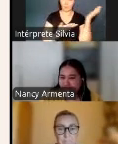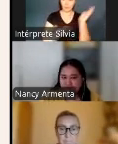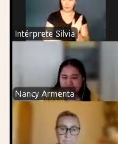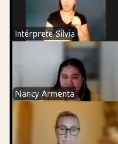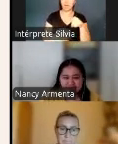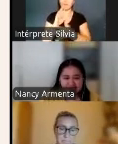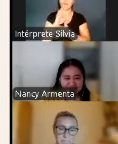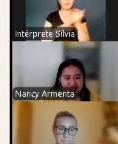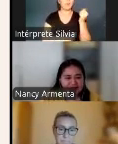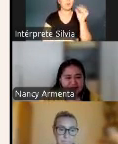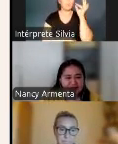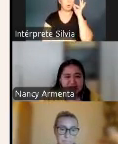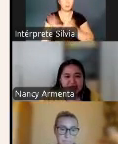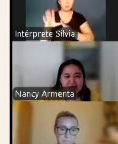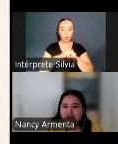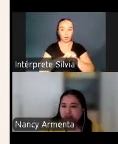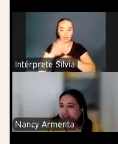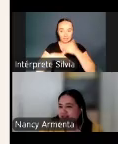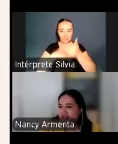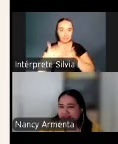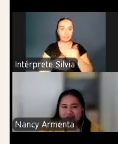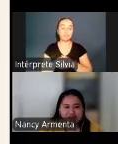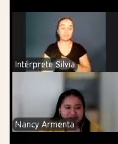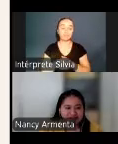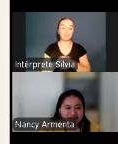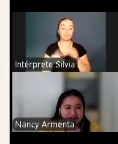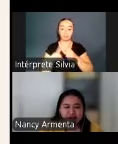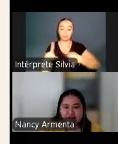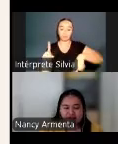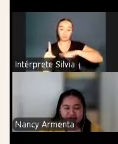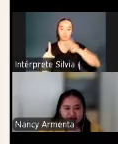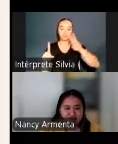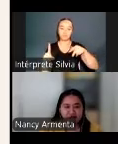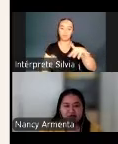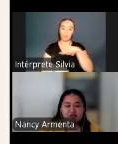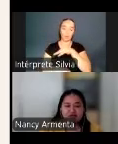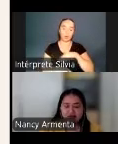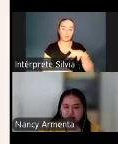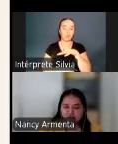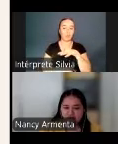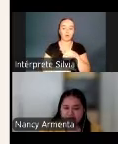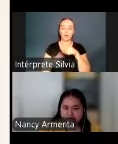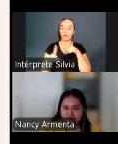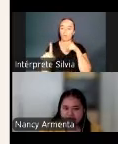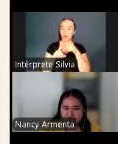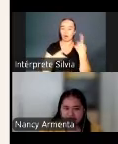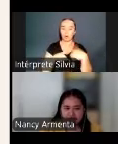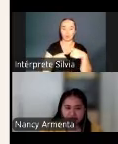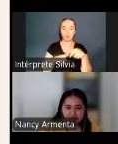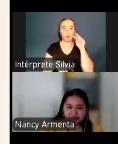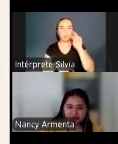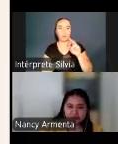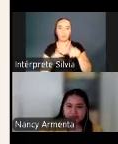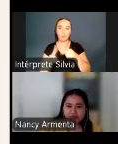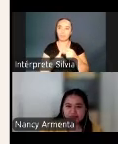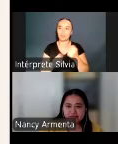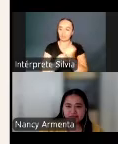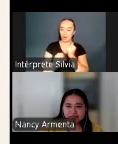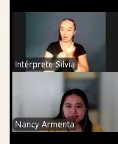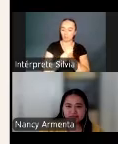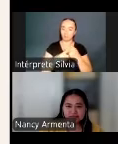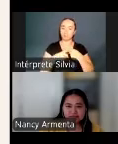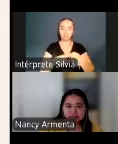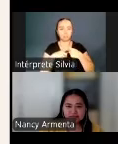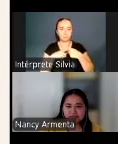de Mujeres Progresistas. Para nosotros también es un espacio de compartir lo que hemos observado y lo que estamos trabajando.